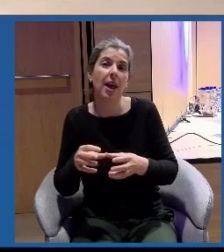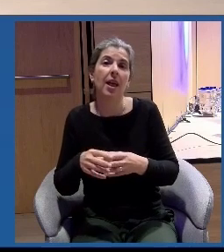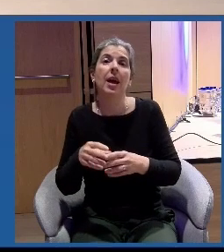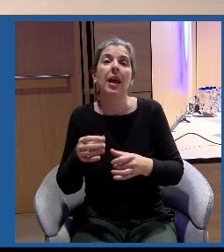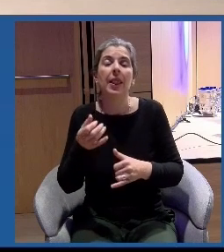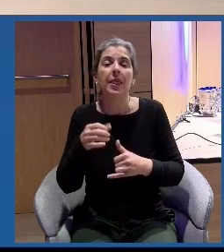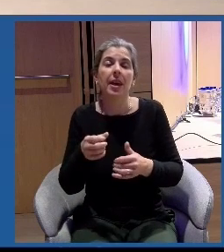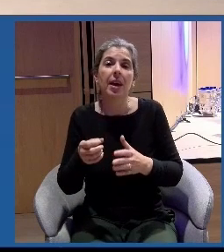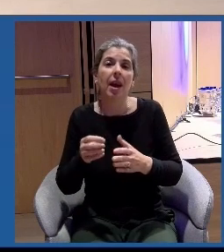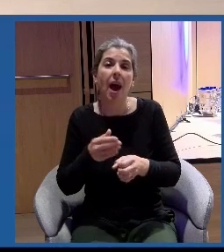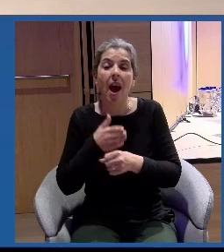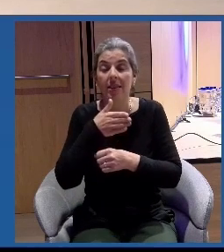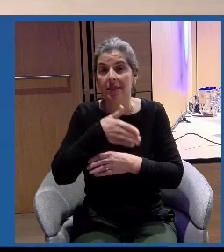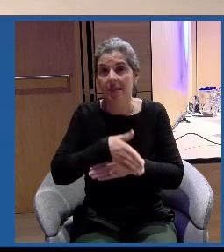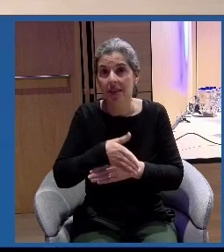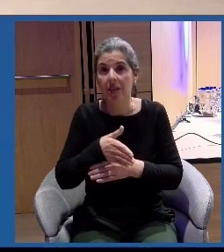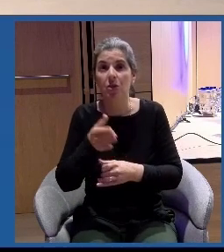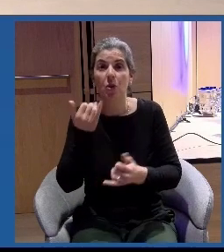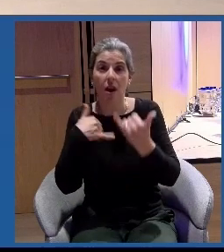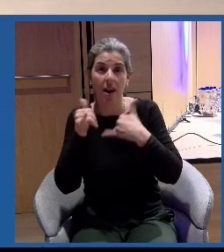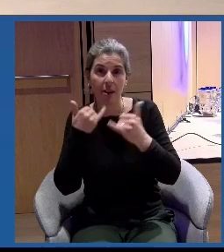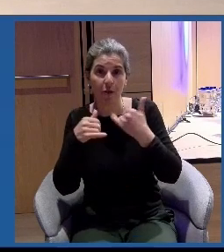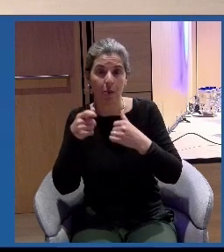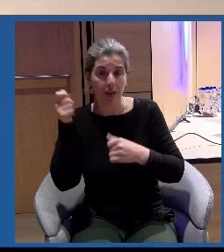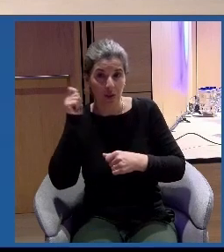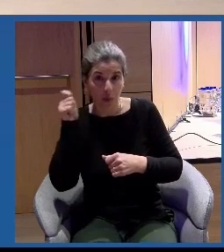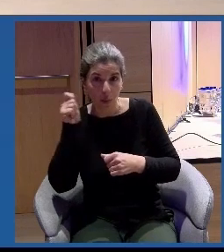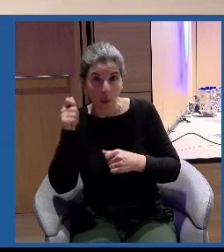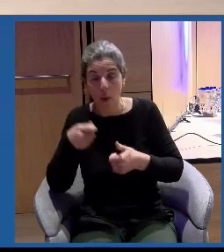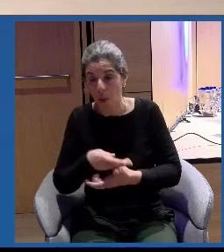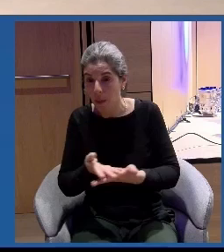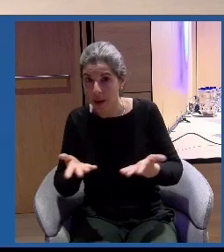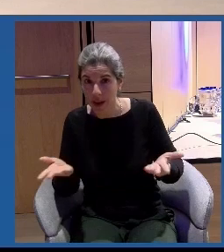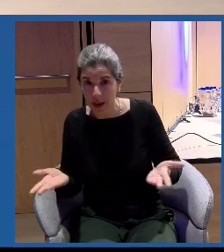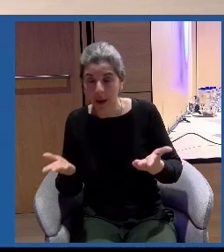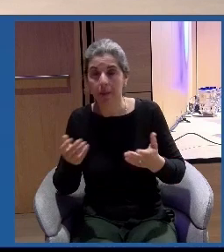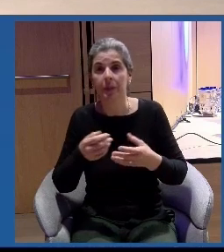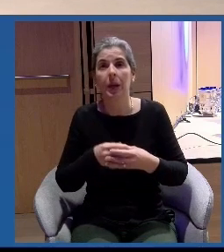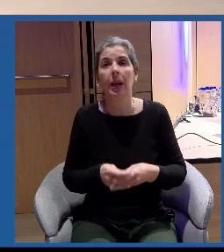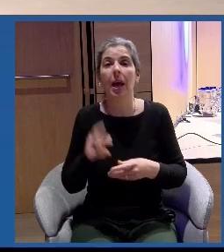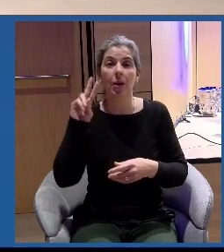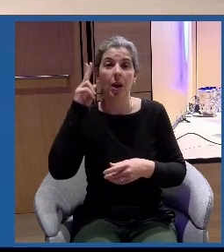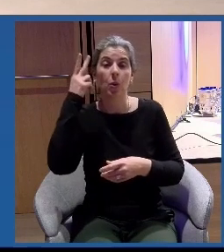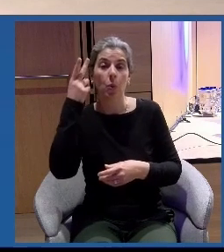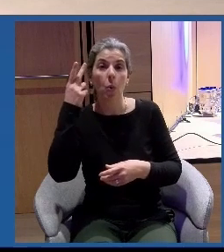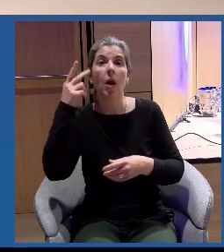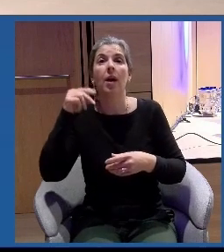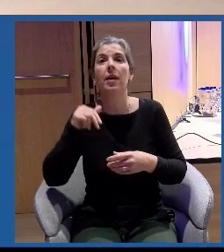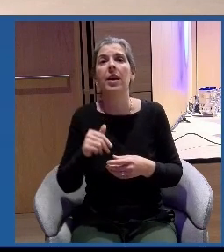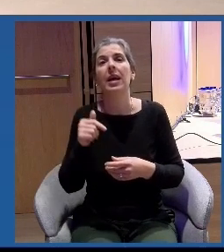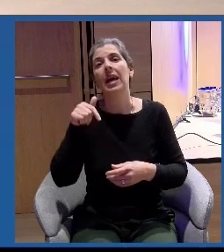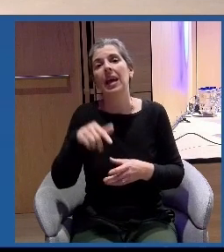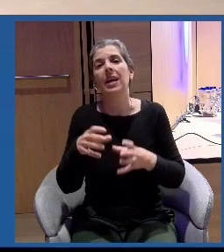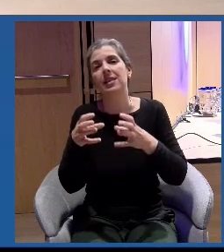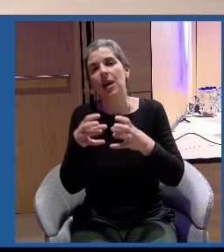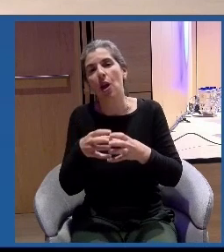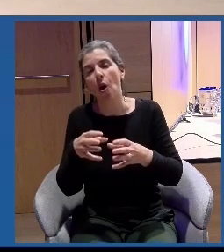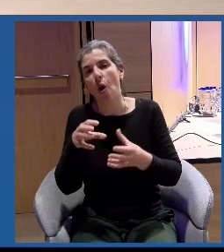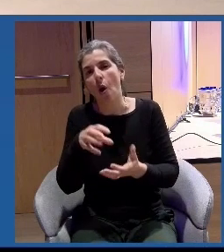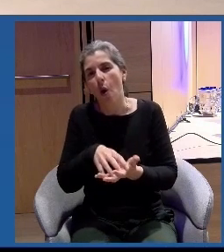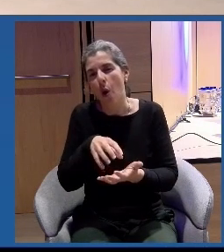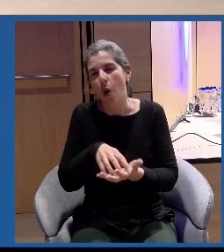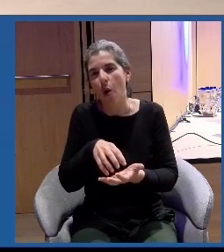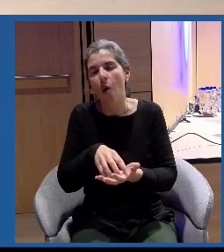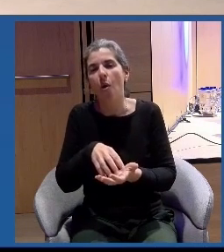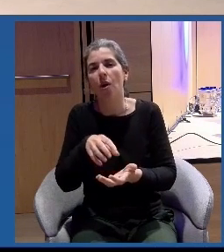Pública, la UAIP, para quienes no son de Uruguay, que supongo que son la mayoría, es el órgano garante en materia de acceso